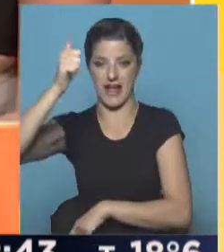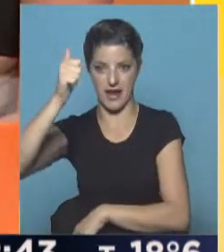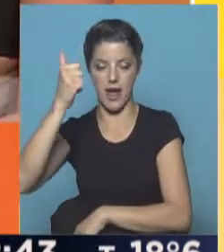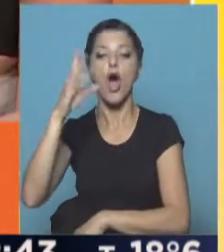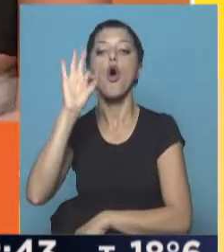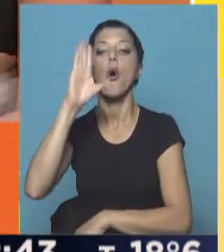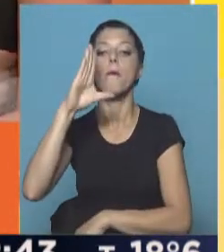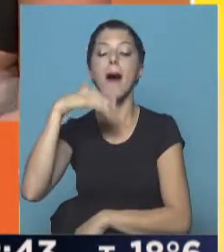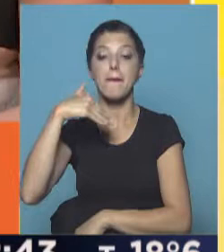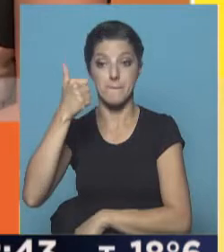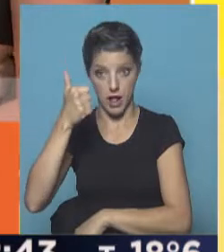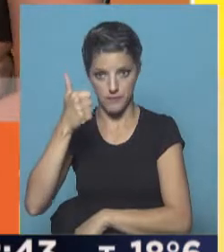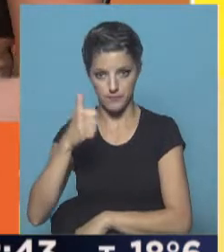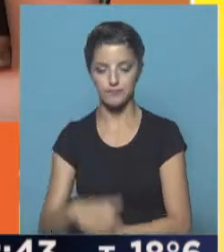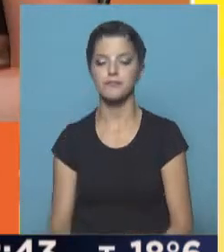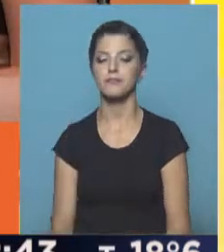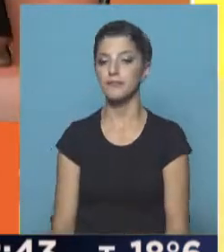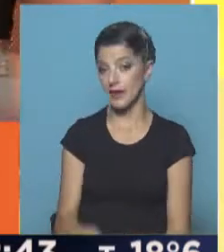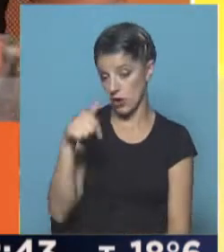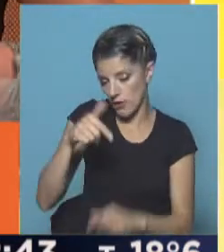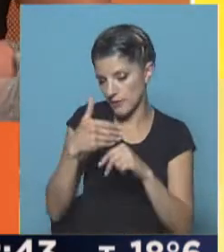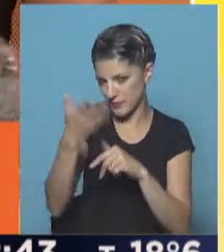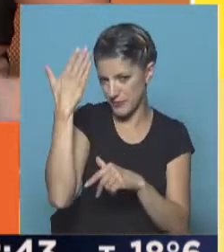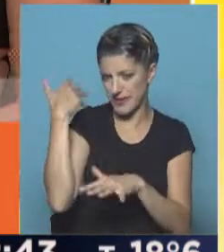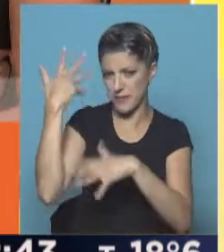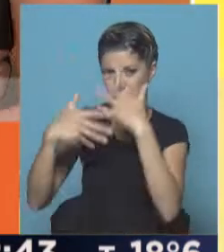antes de este escándalo que seguramente le va a costar también